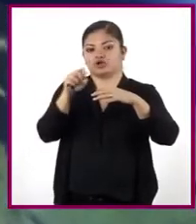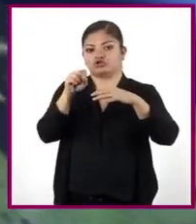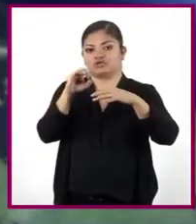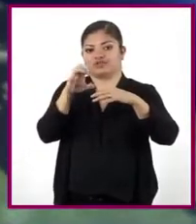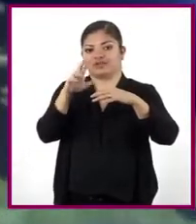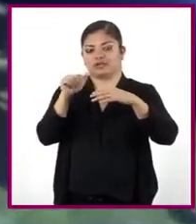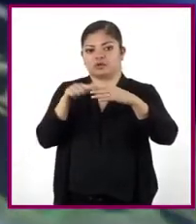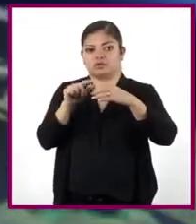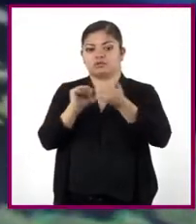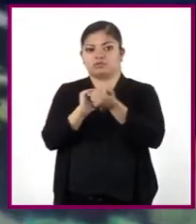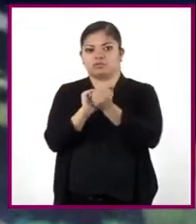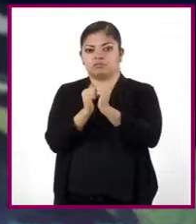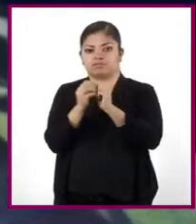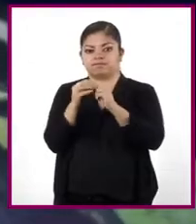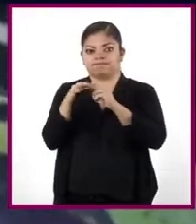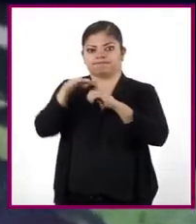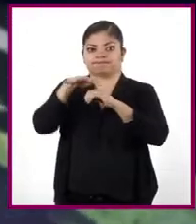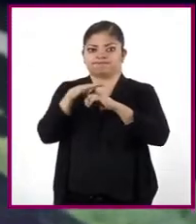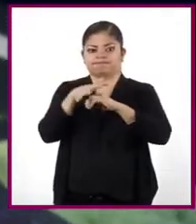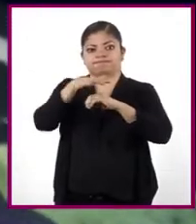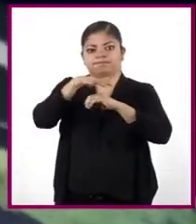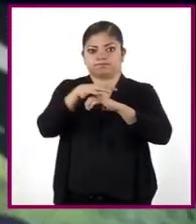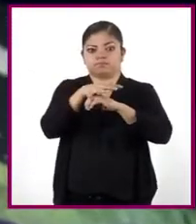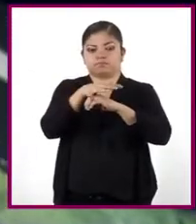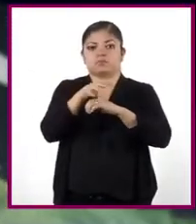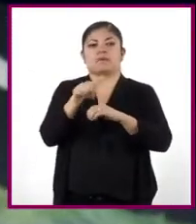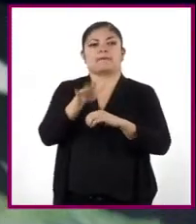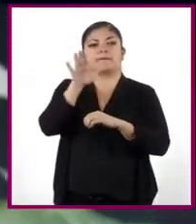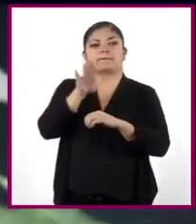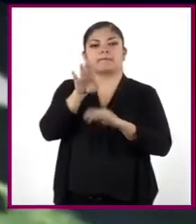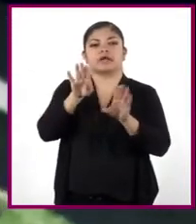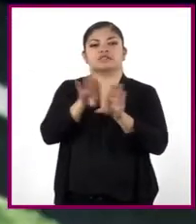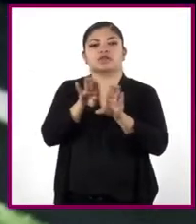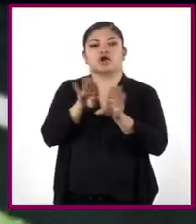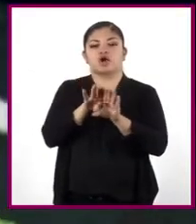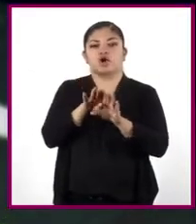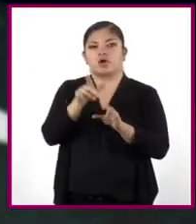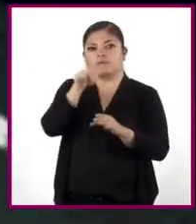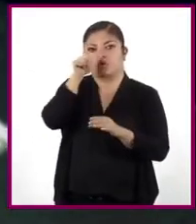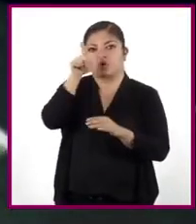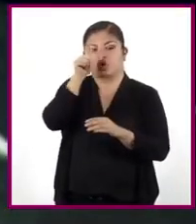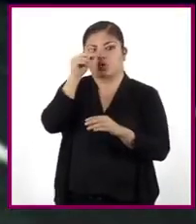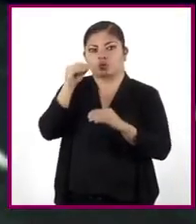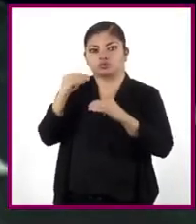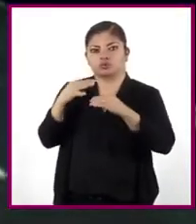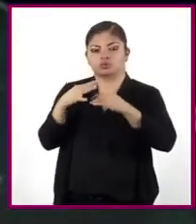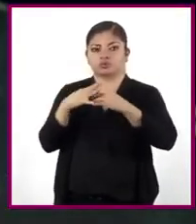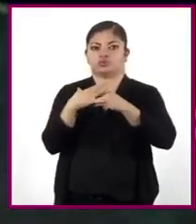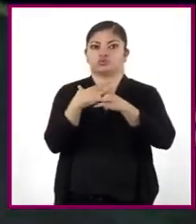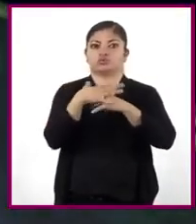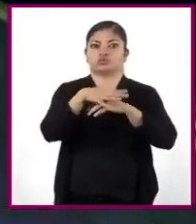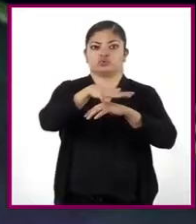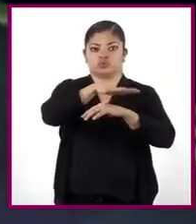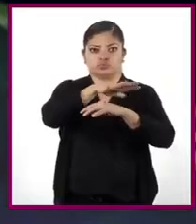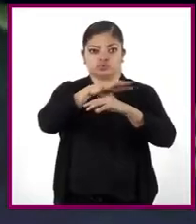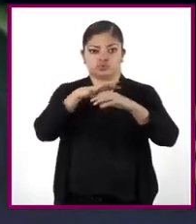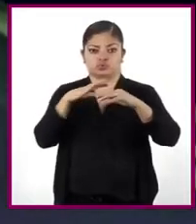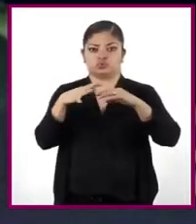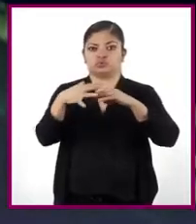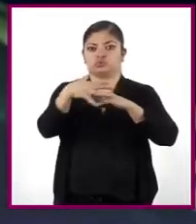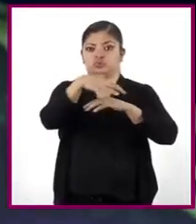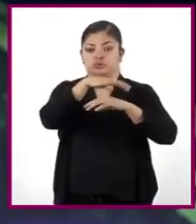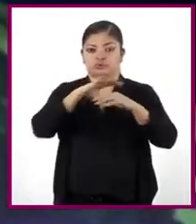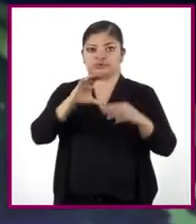una excitación a nivel atómico, que da como resultado una luminiscencia que se extiende por todo el